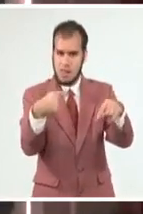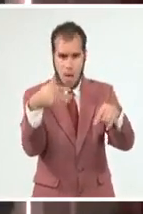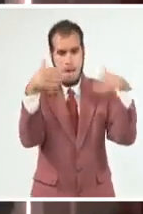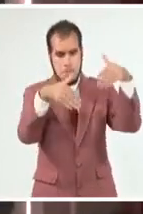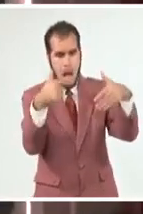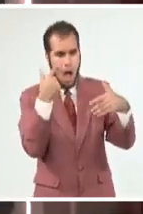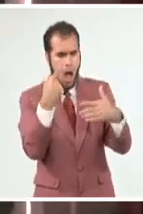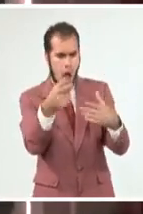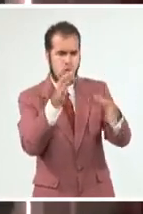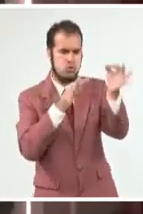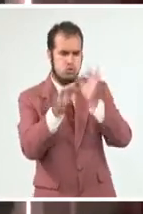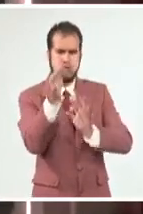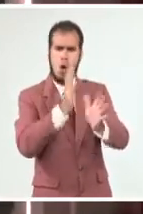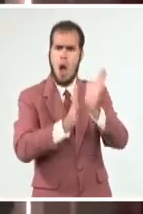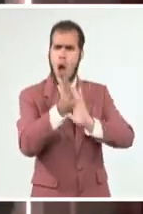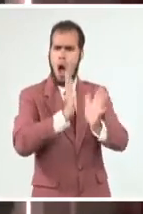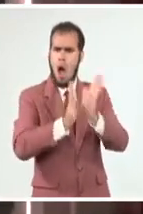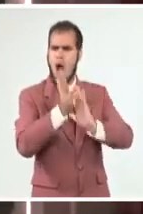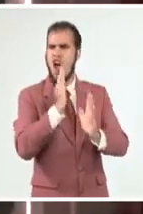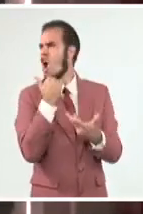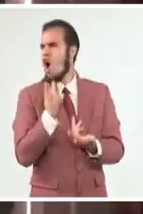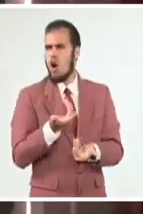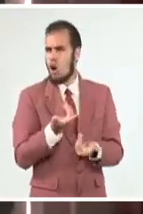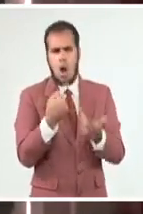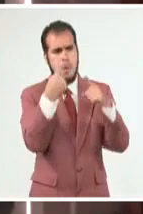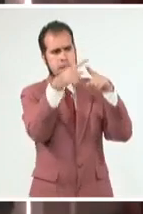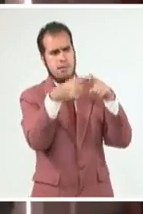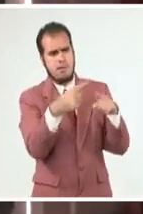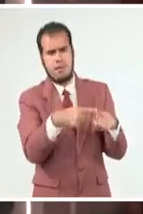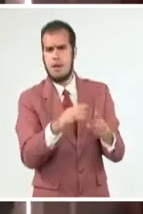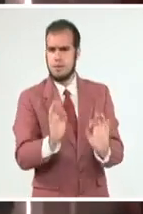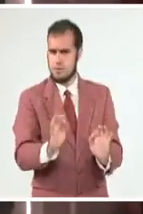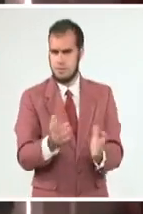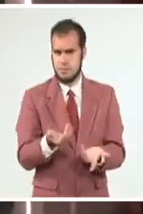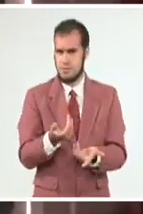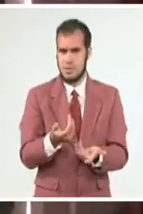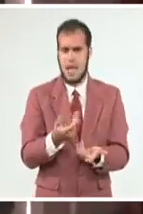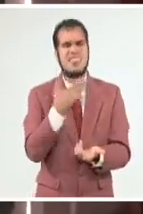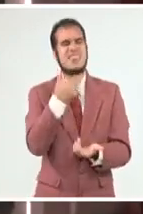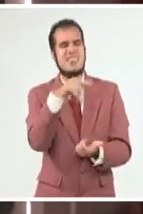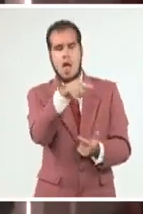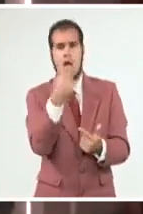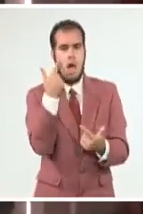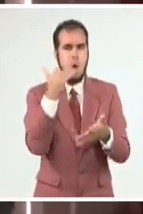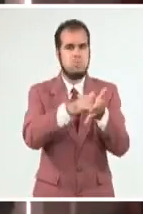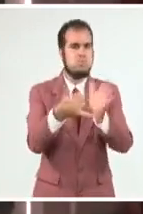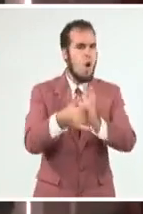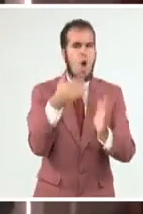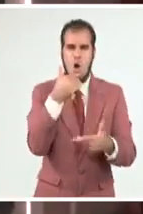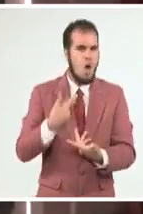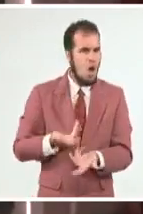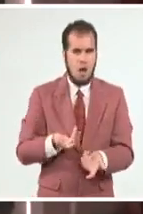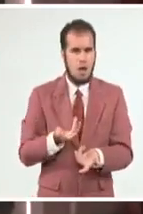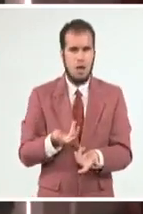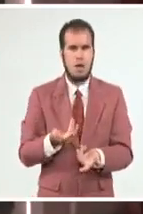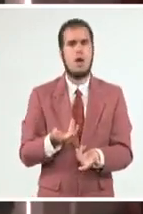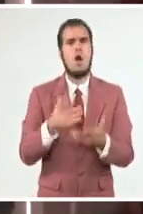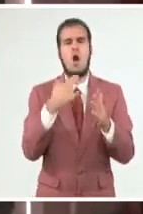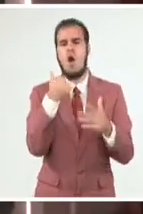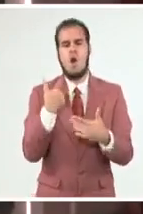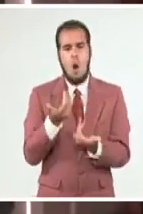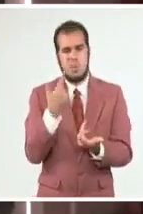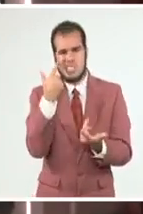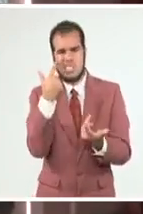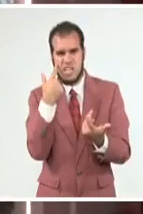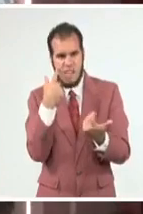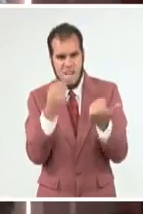los elementos de diagnóstico. ¿Cuáles son las aspiraciones de la comunidad? ¿Cuáles son las motivaciones de la comunidad? ¿Cuáles son las potencialidades